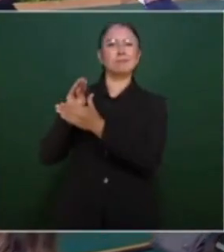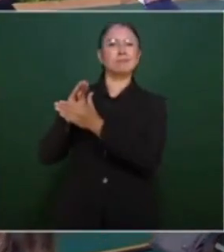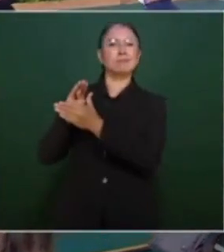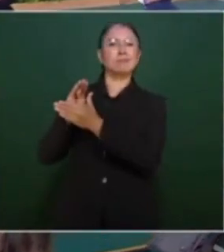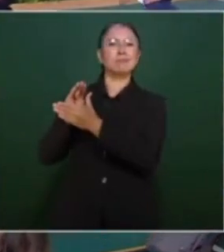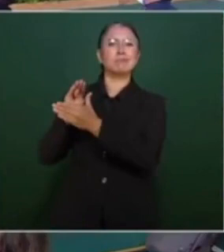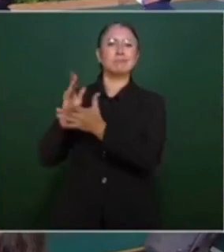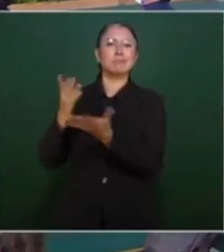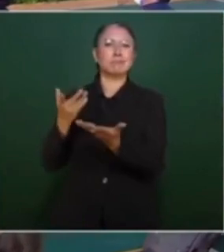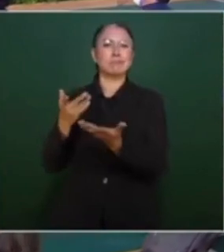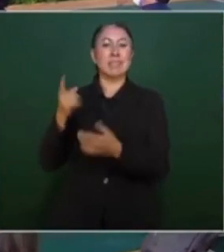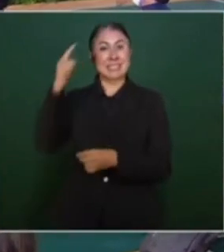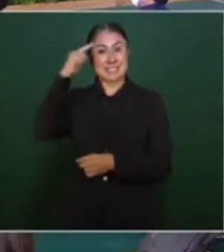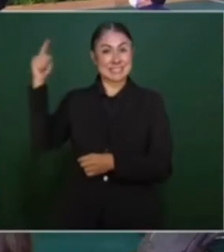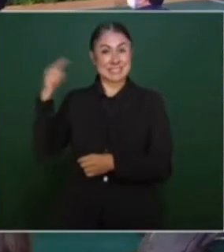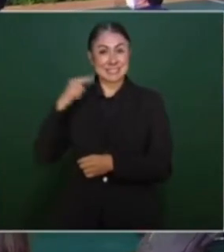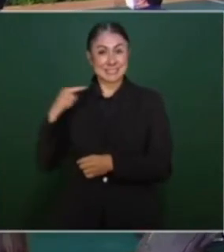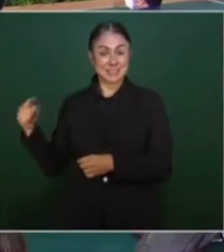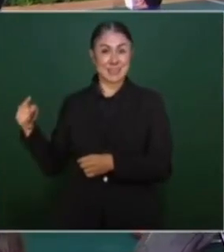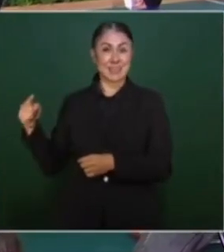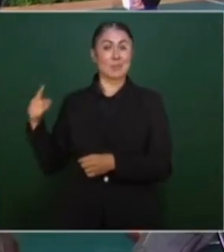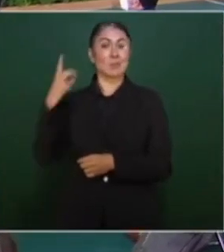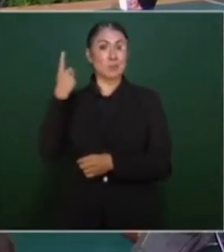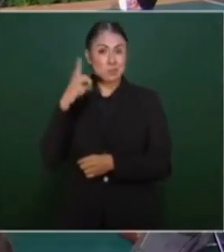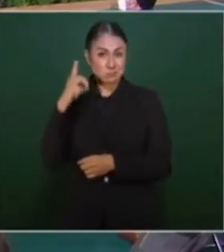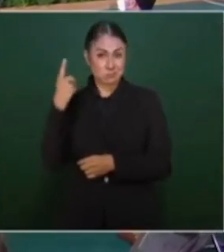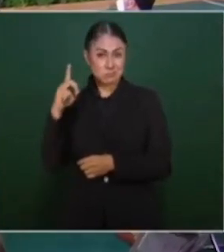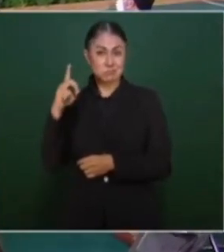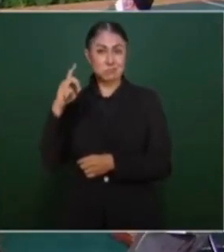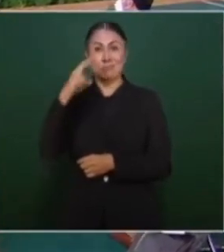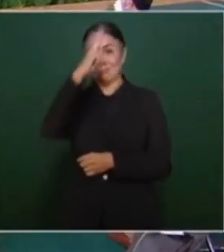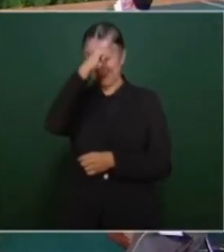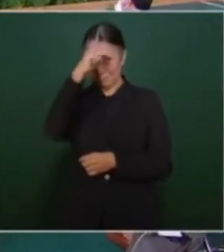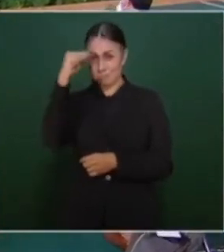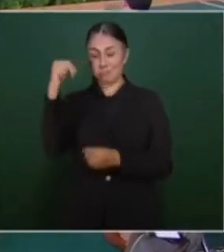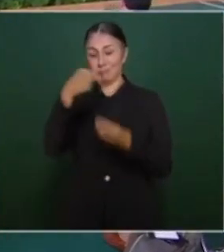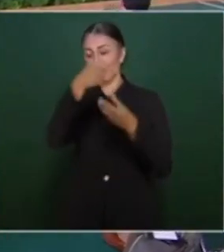Zacatecas, Durango y Nayarit.